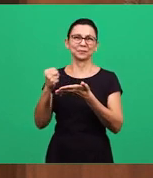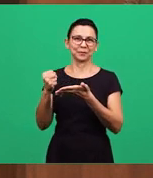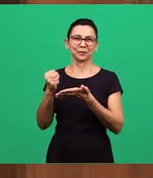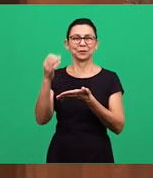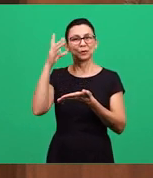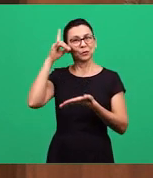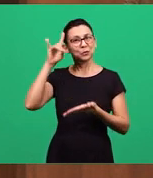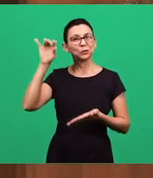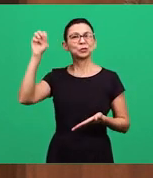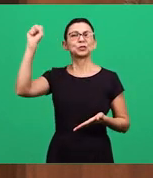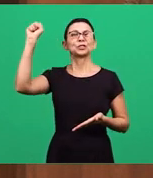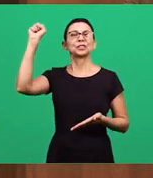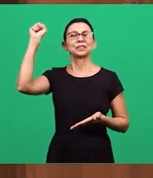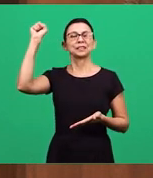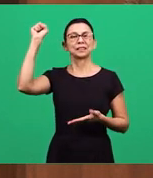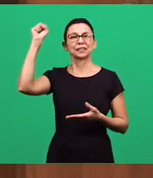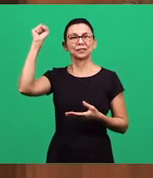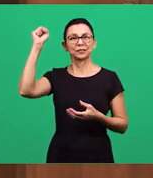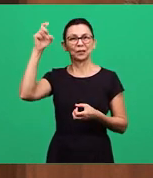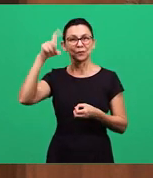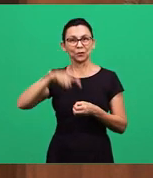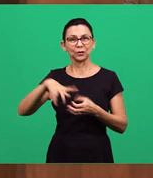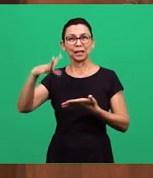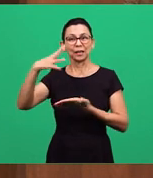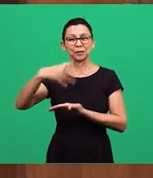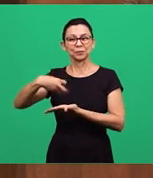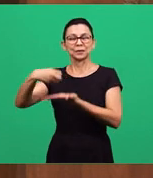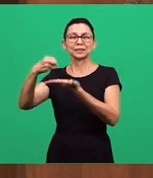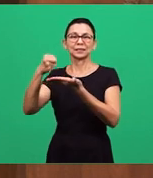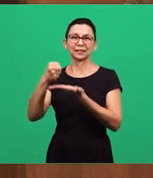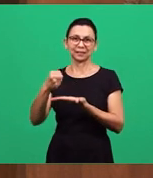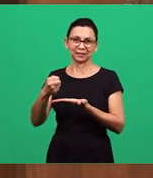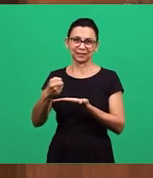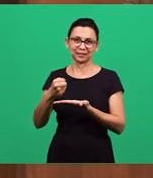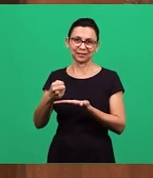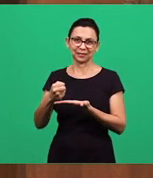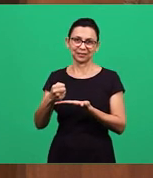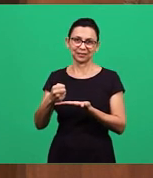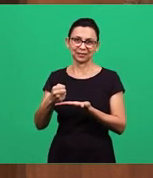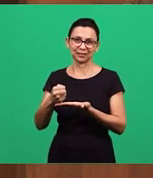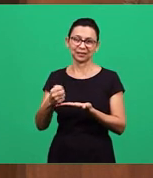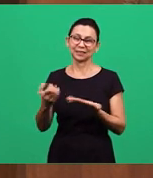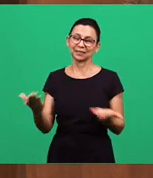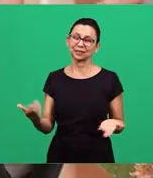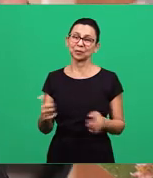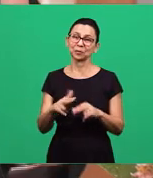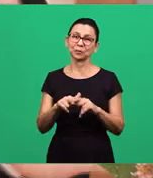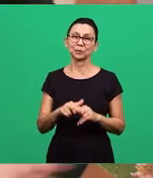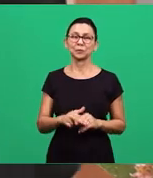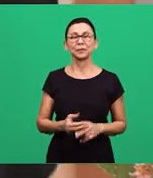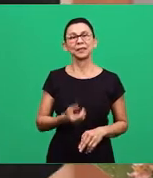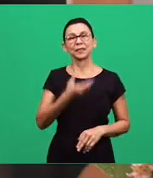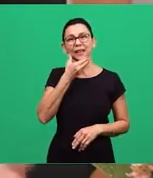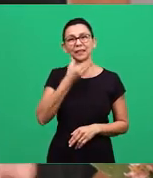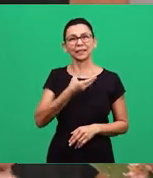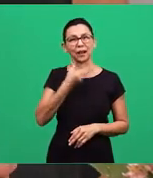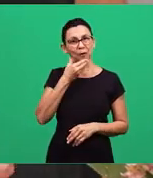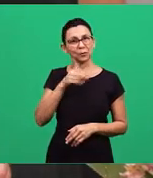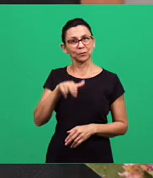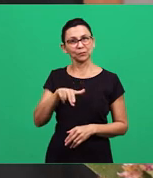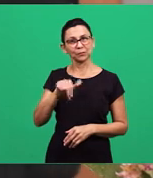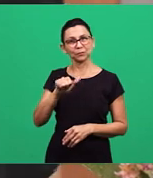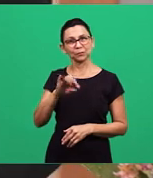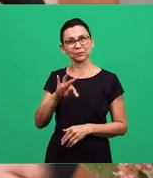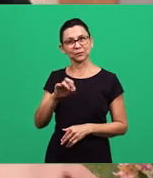día que el Señor vendrá a buscar a su iglesia. Y por eso hoy, como dijimos al inicio, la Navidad para nosotros es una